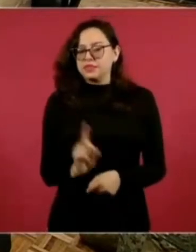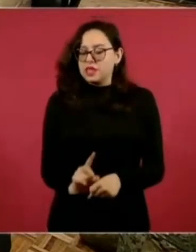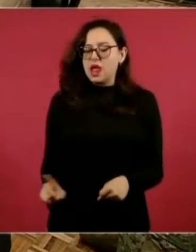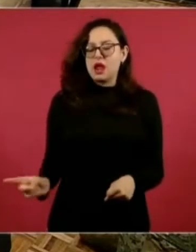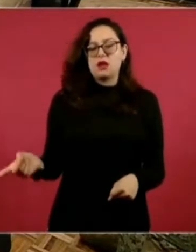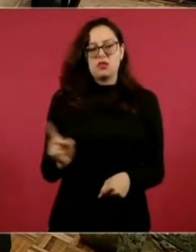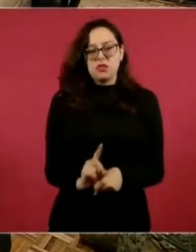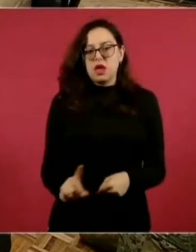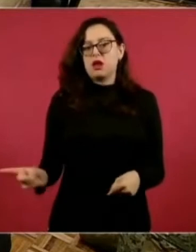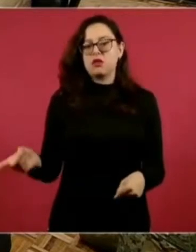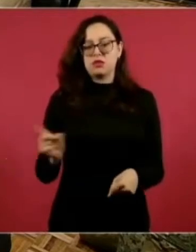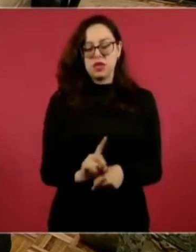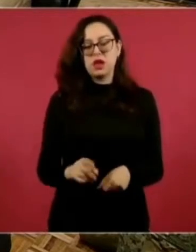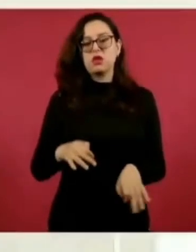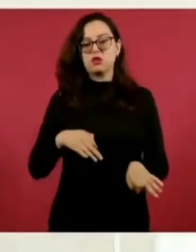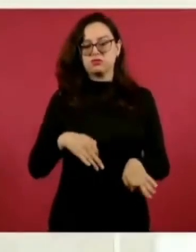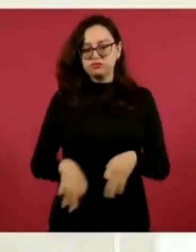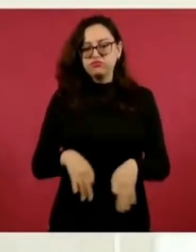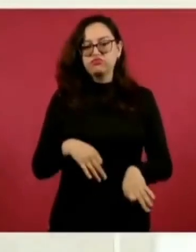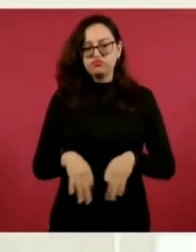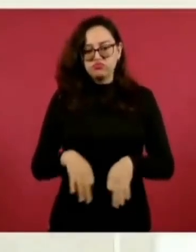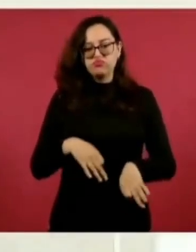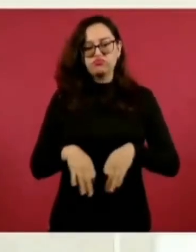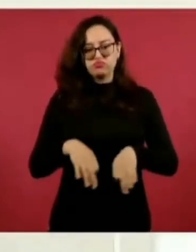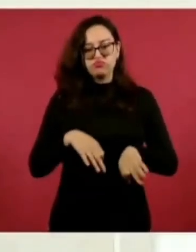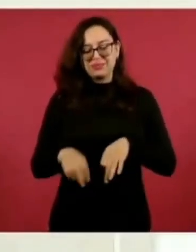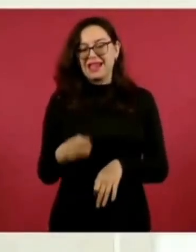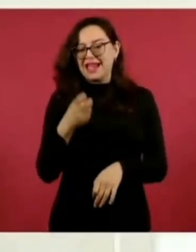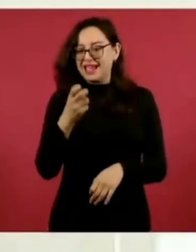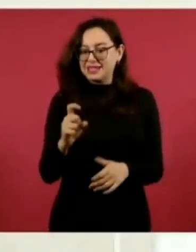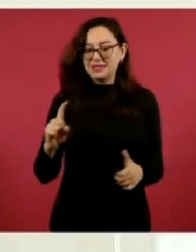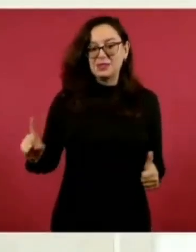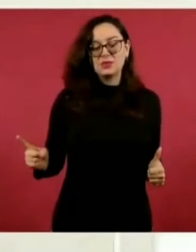días. Eso es lo que más nos importa.